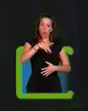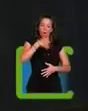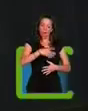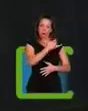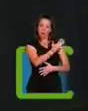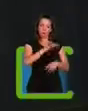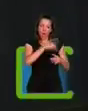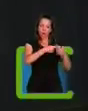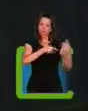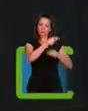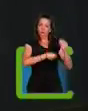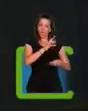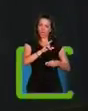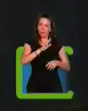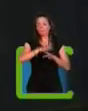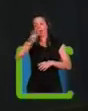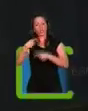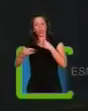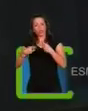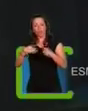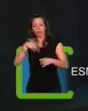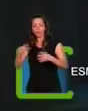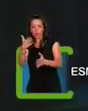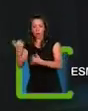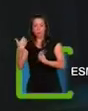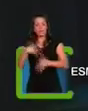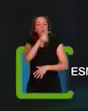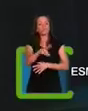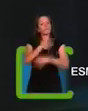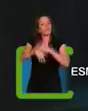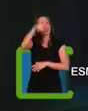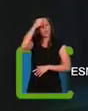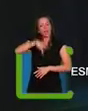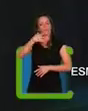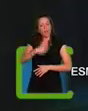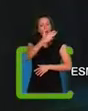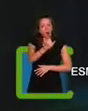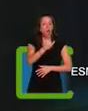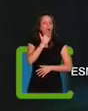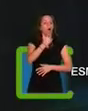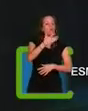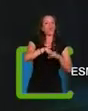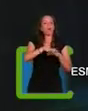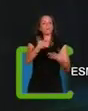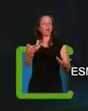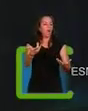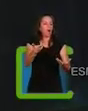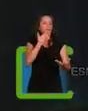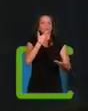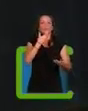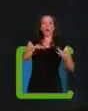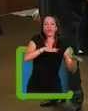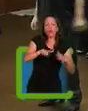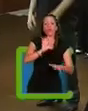cosas, es que estoy capacitada para otras. Entonces las personas con discapacidad intelectual pues están capacitadas, algunas, para pues eso, pues para